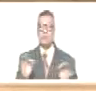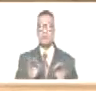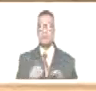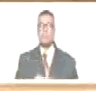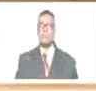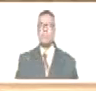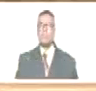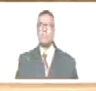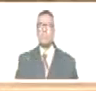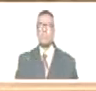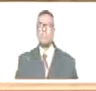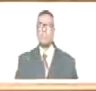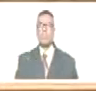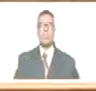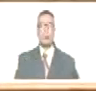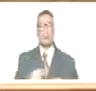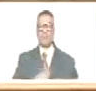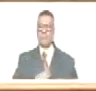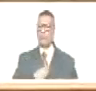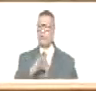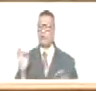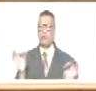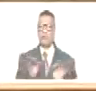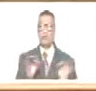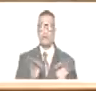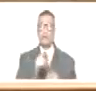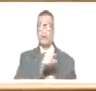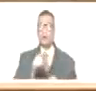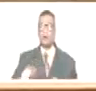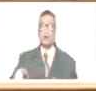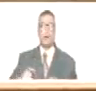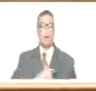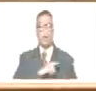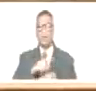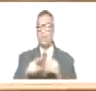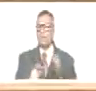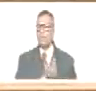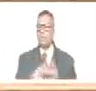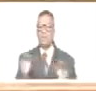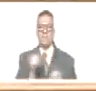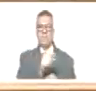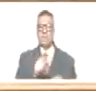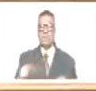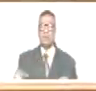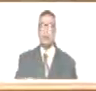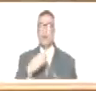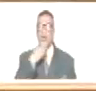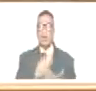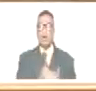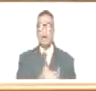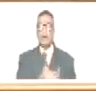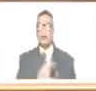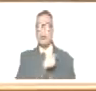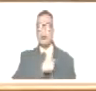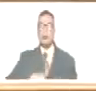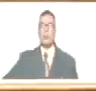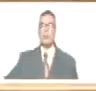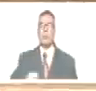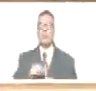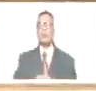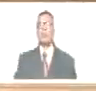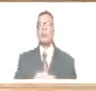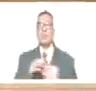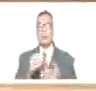Que no le quede dudas a nadie, absolutamente a nadie. Gracias, señor presidente. Gracias, compañeros